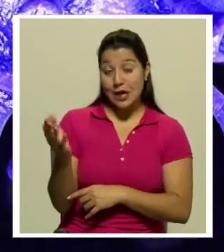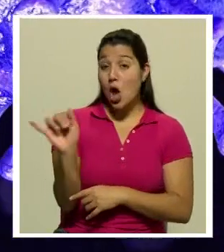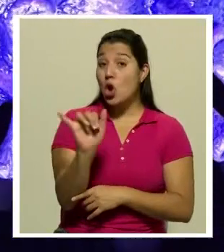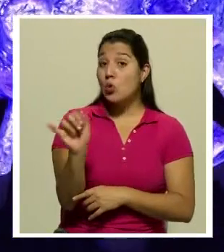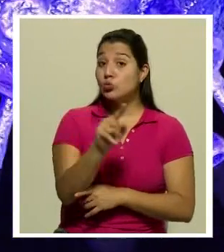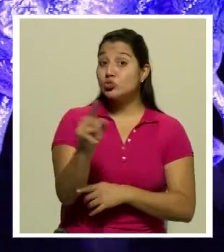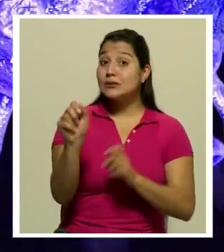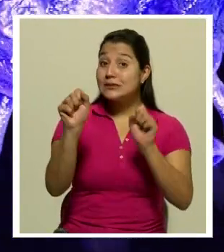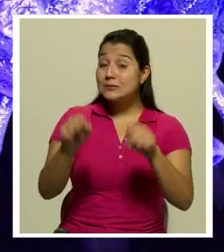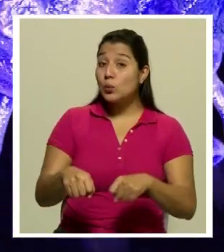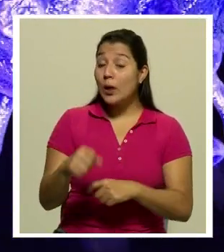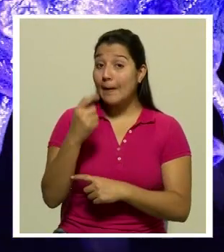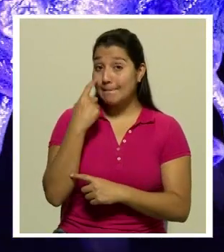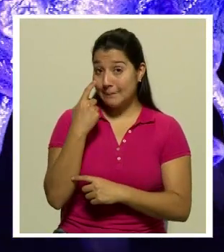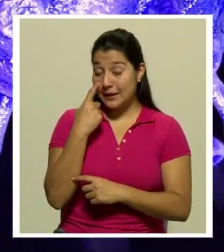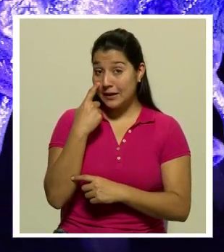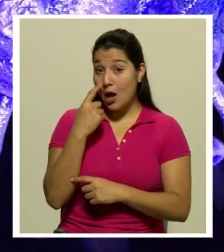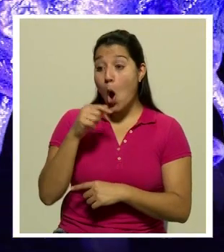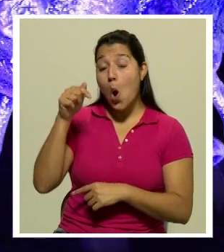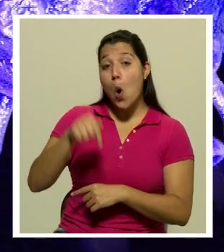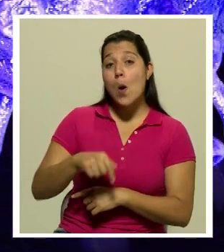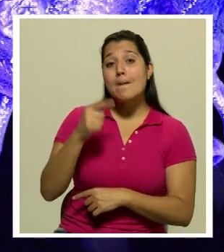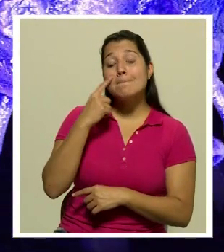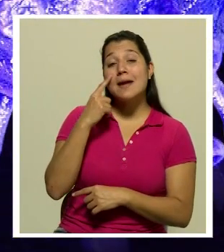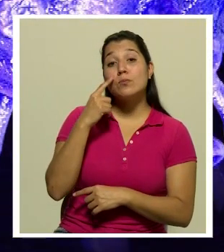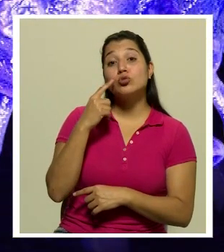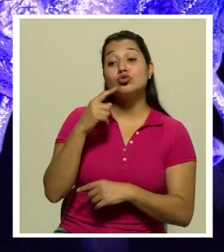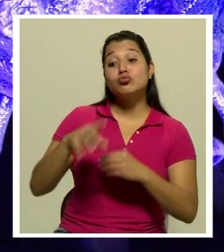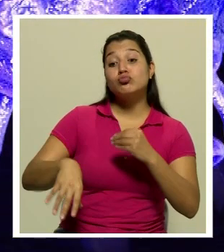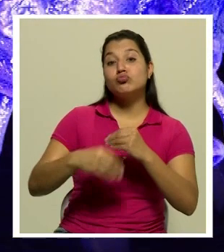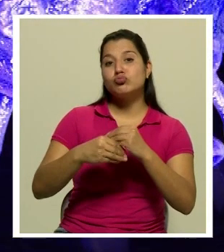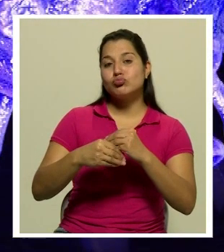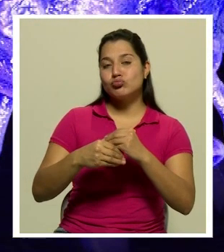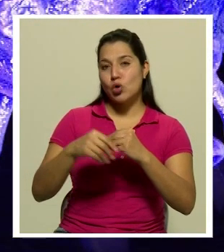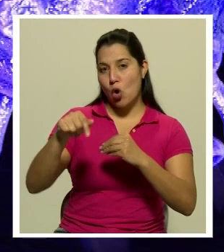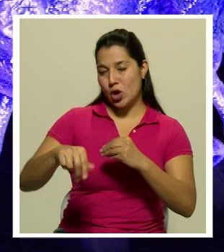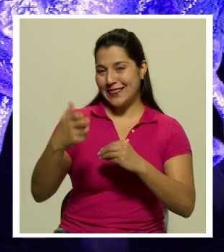como les decíamos, hoy vemos 13 nuevos casos,